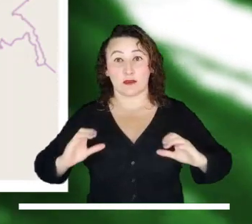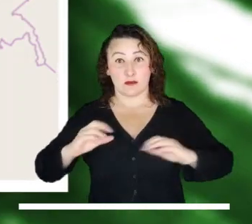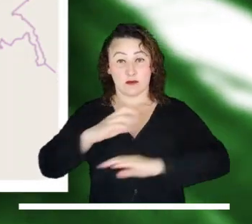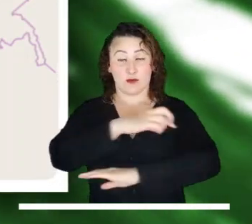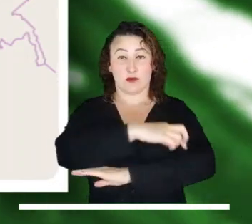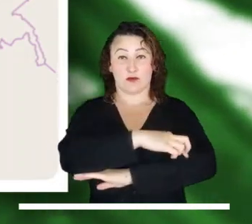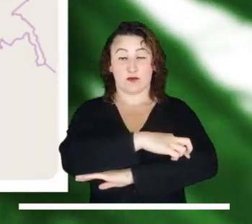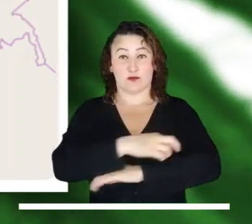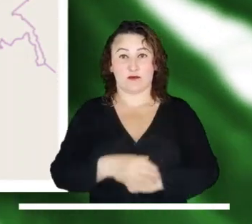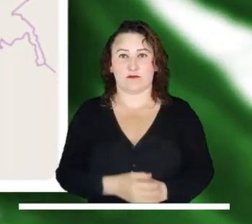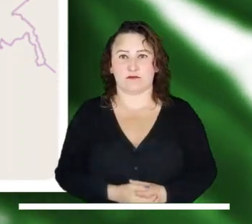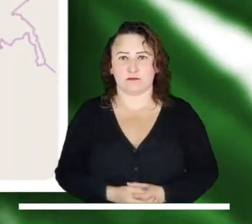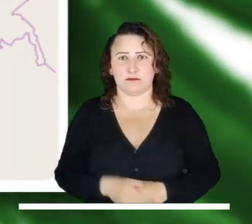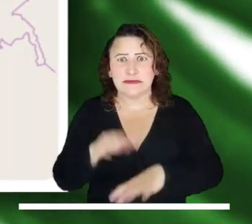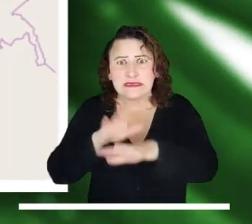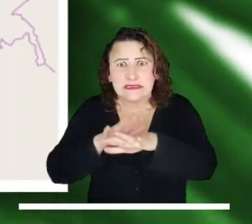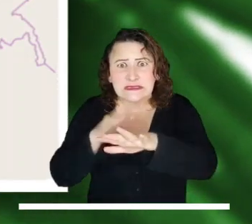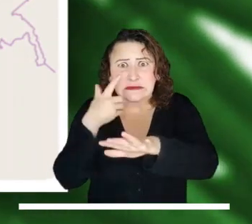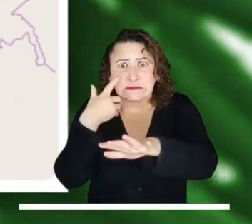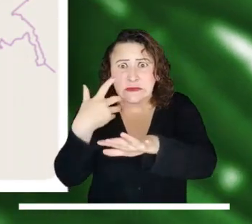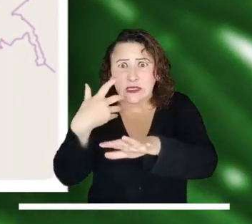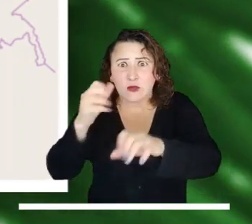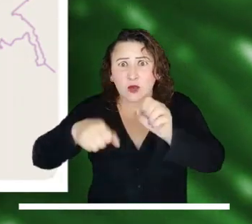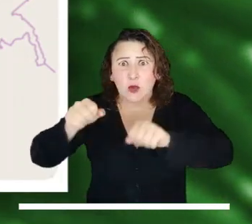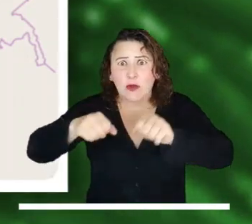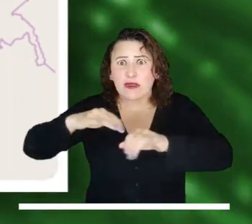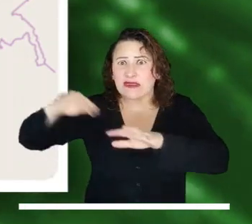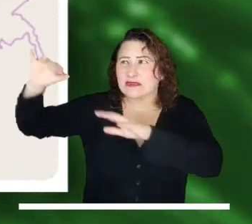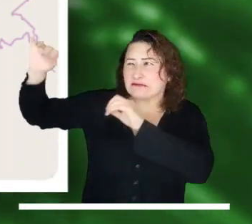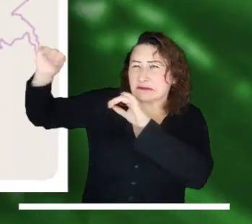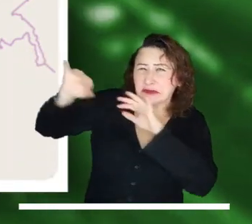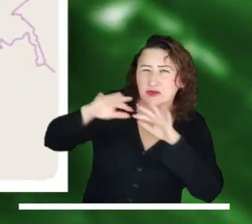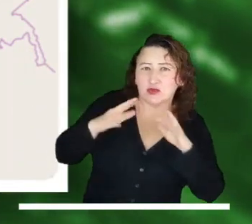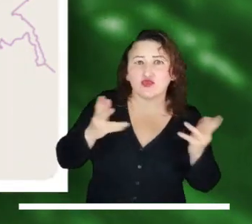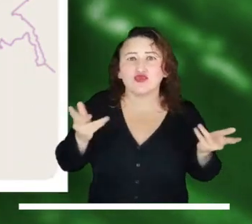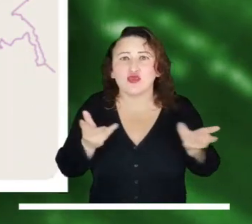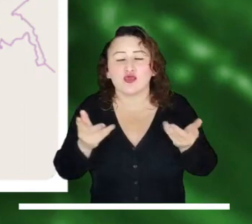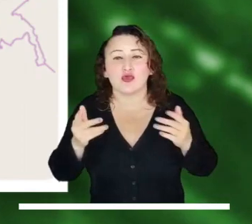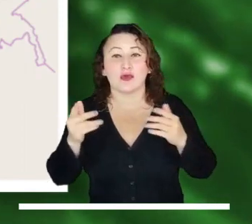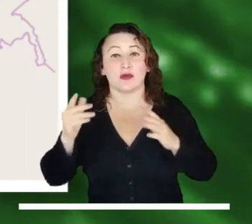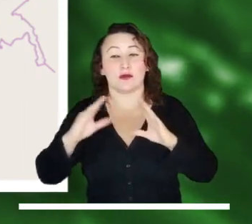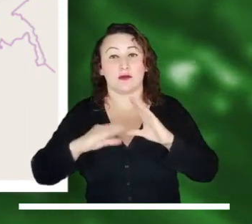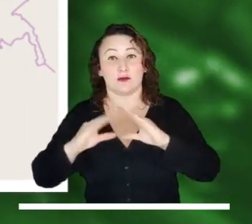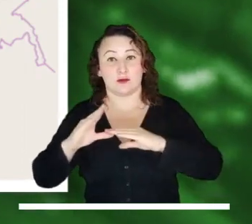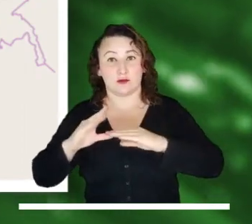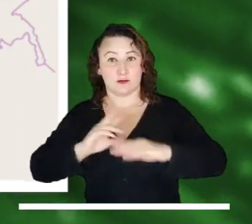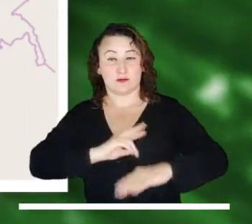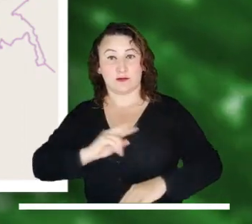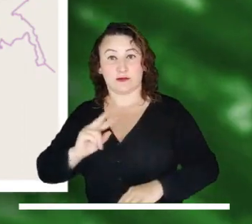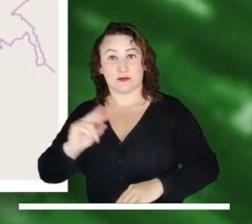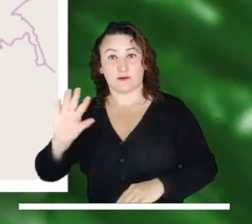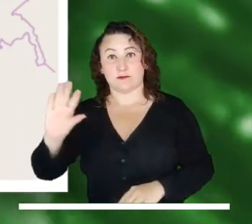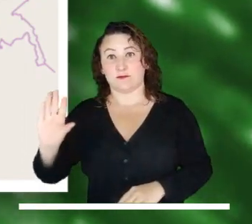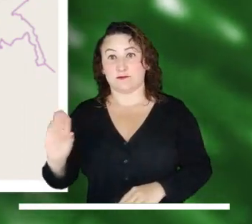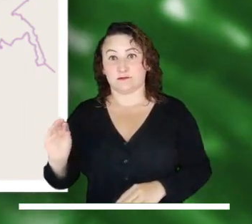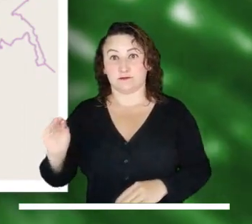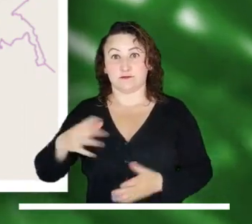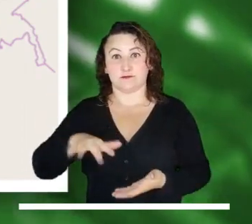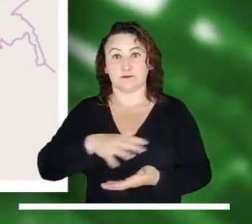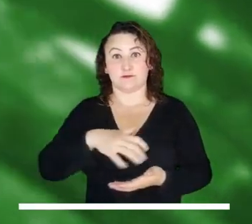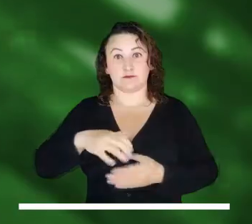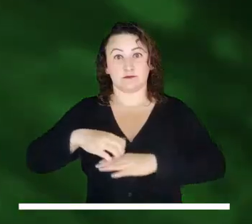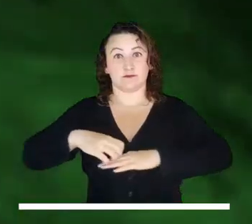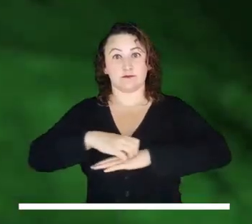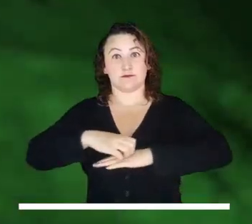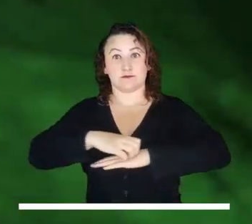la Orinoquía y Guaviare, Caquetá y Putumayo. Máxima alerta por probabilidad de deslizamientos de tierra en Cauca,